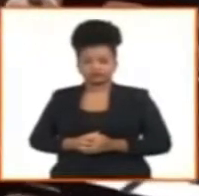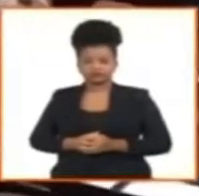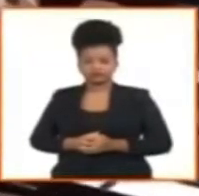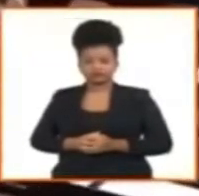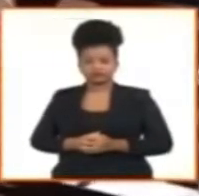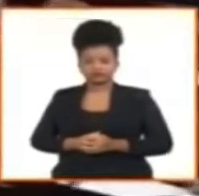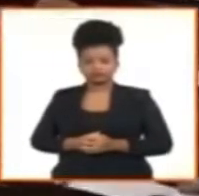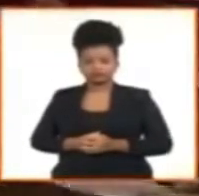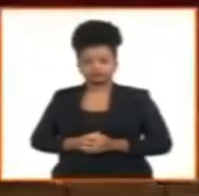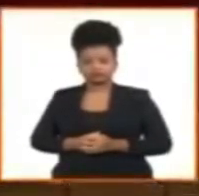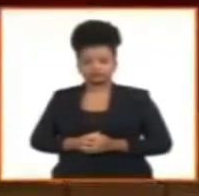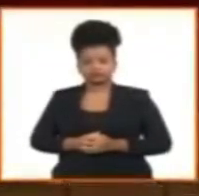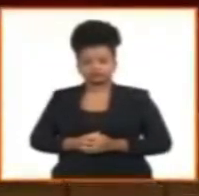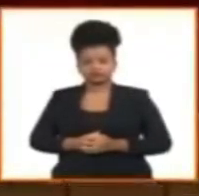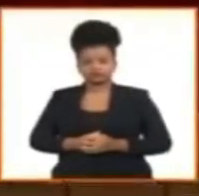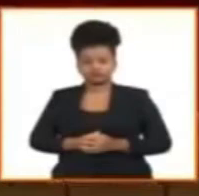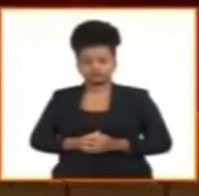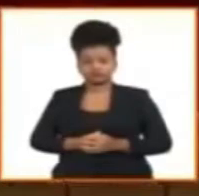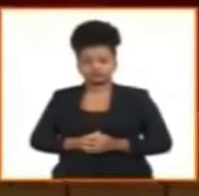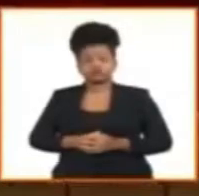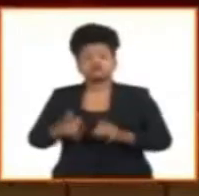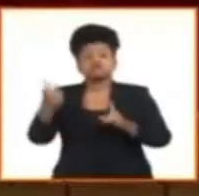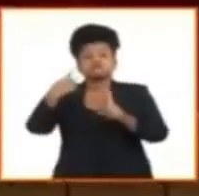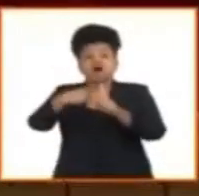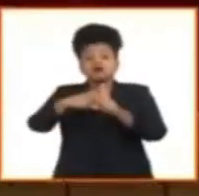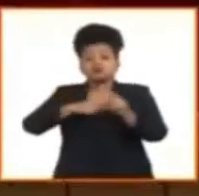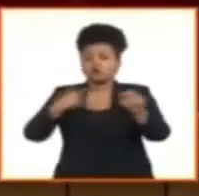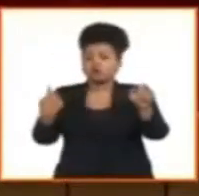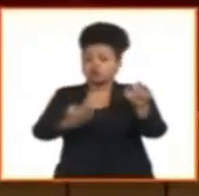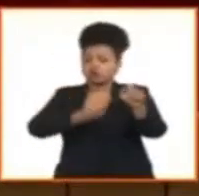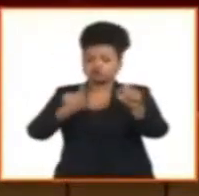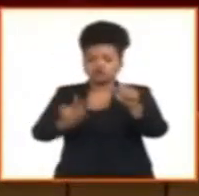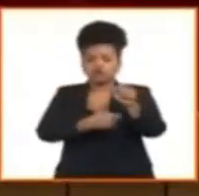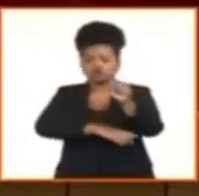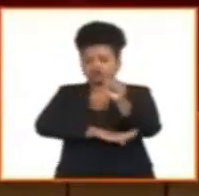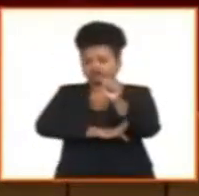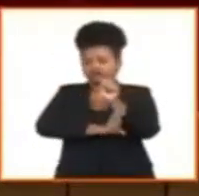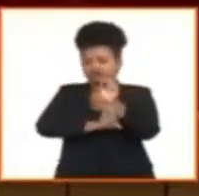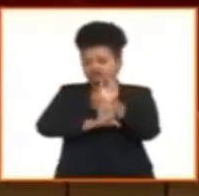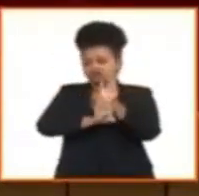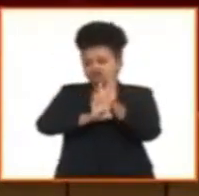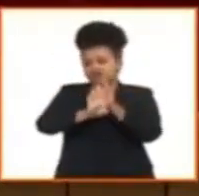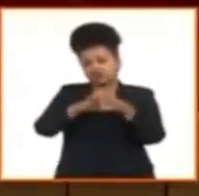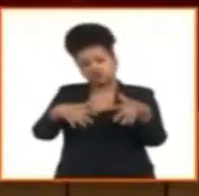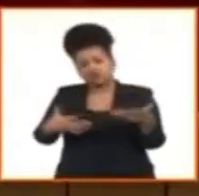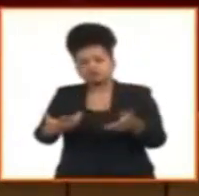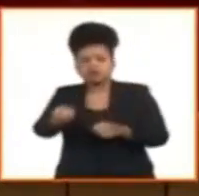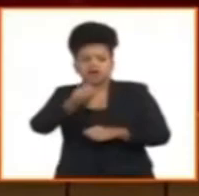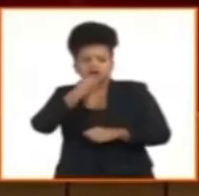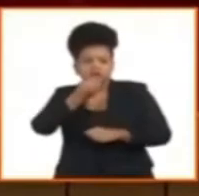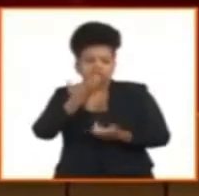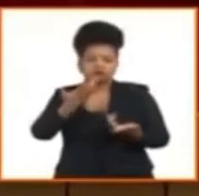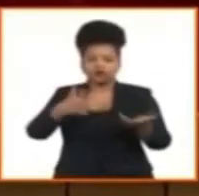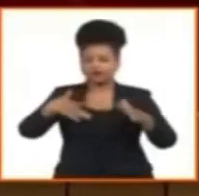A ellas sumamos la lucha por una prosperidad que abarque desde la alimentación hasta la recreación de nuestros niños y